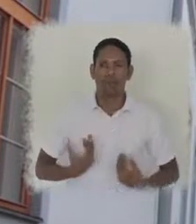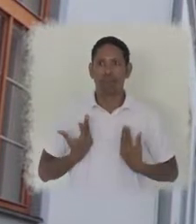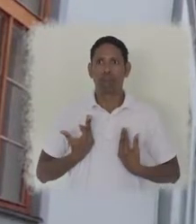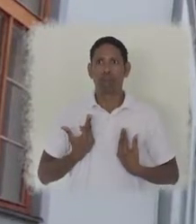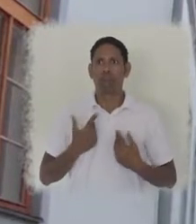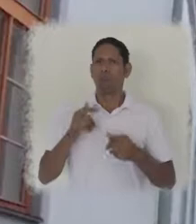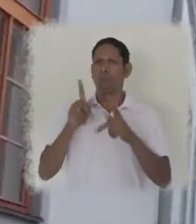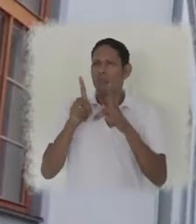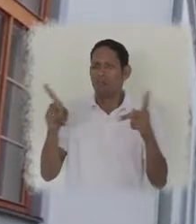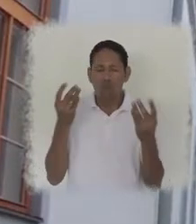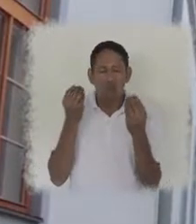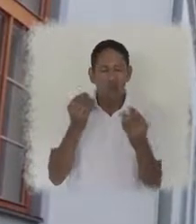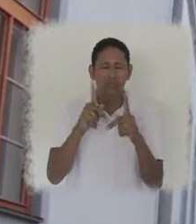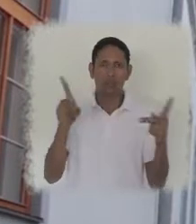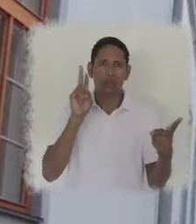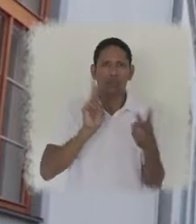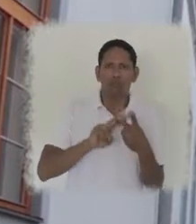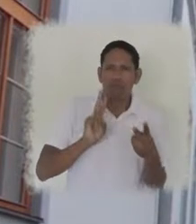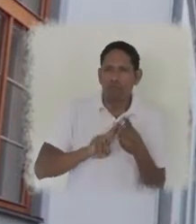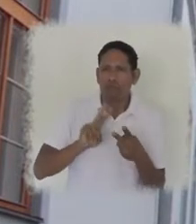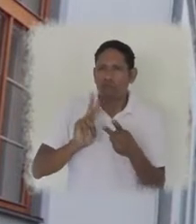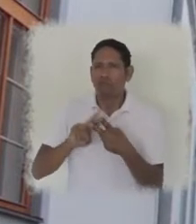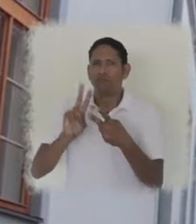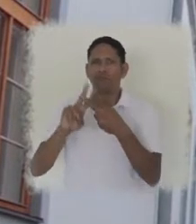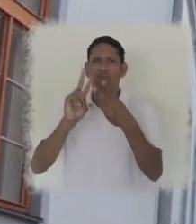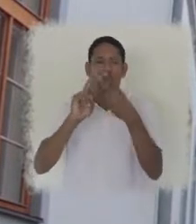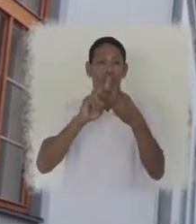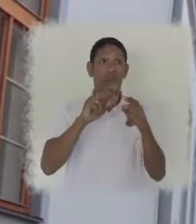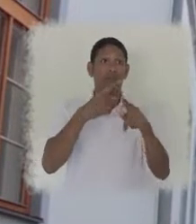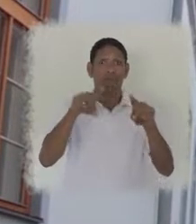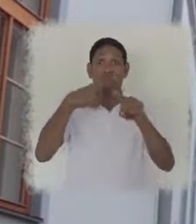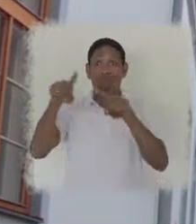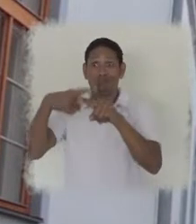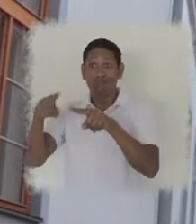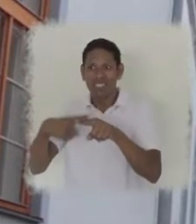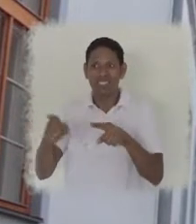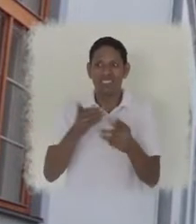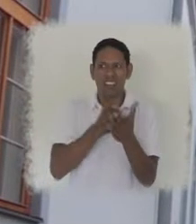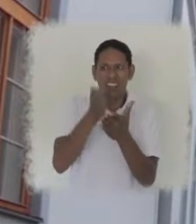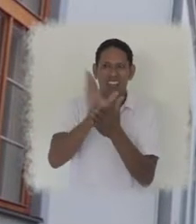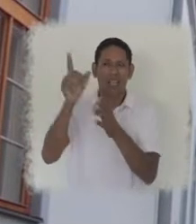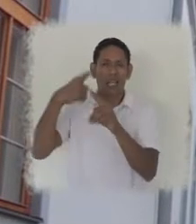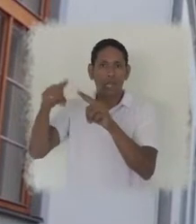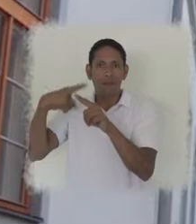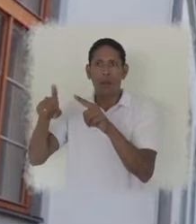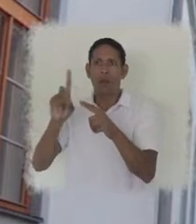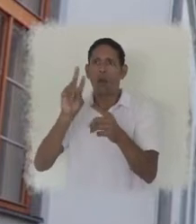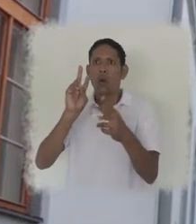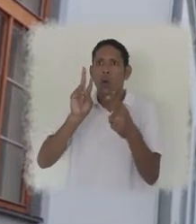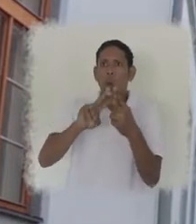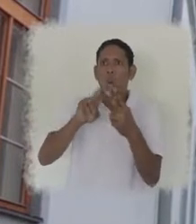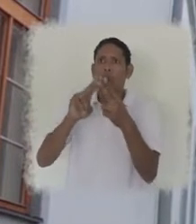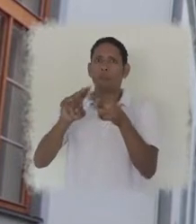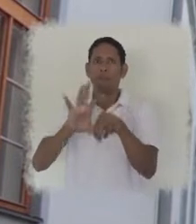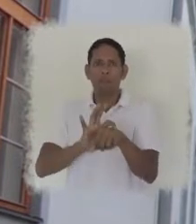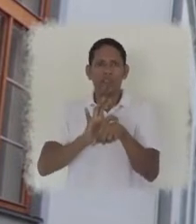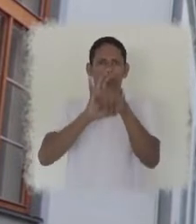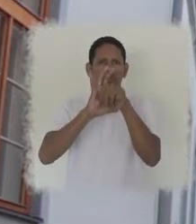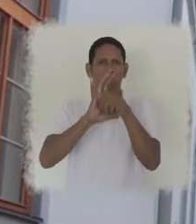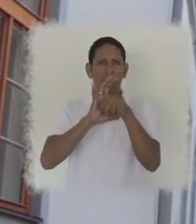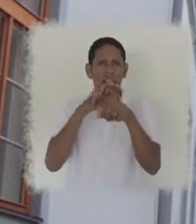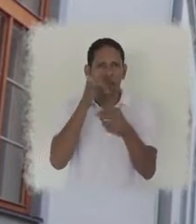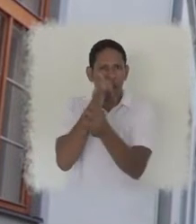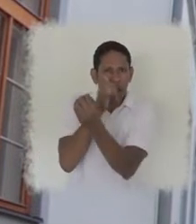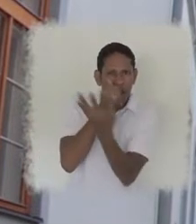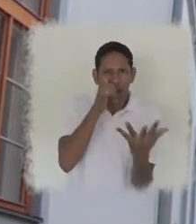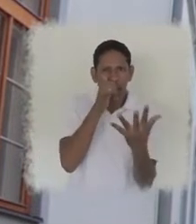de Olomouc es tener la oportunidad de conocer a muchas personas alrededor del mundo quienes vienen a estudiar aquí diferentes carreras. He conocido personas